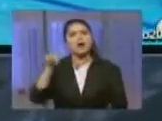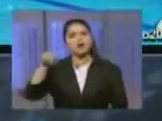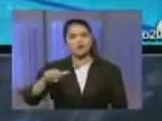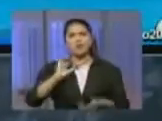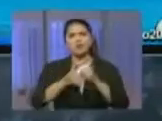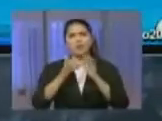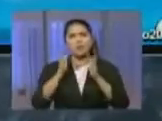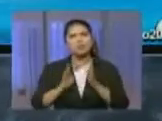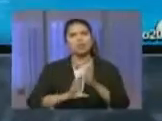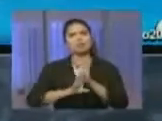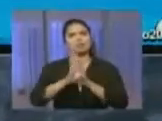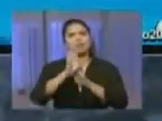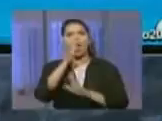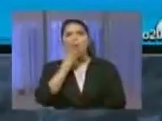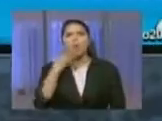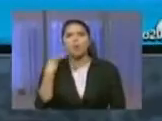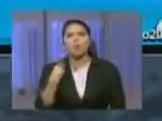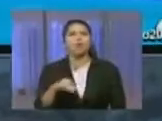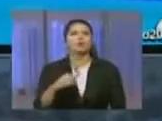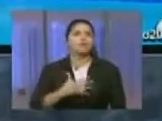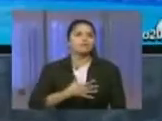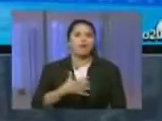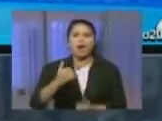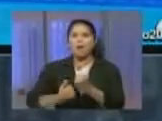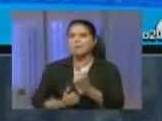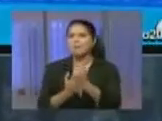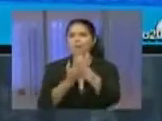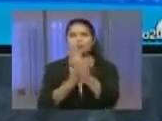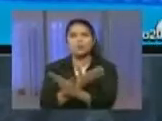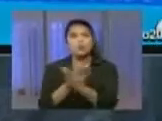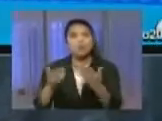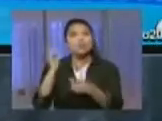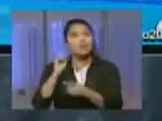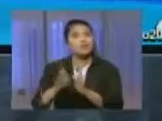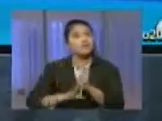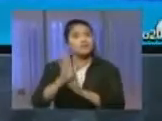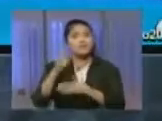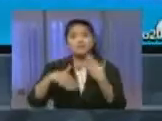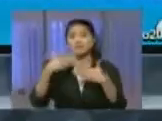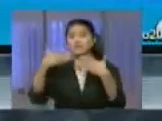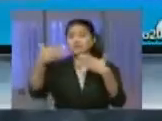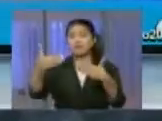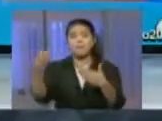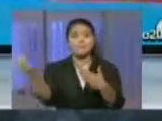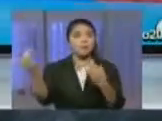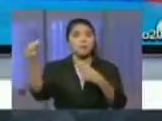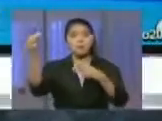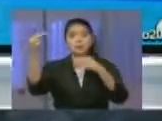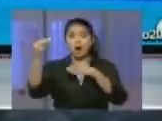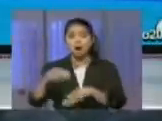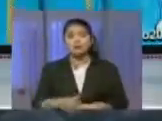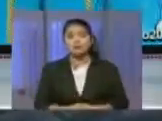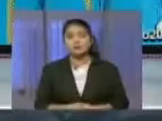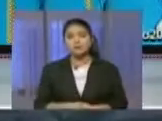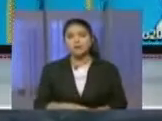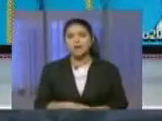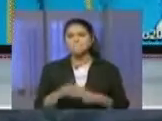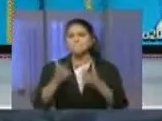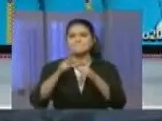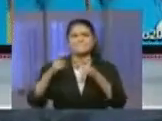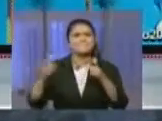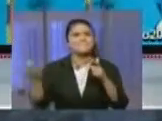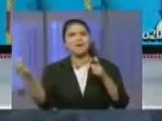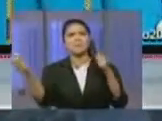creciendo esa juventud con todo el apoyo tenemos que multiplicar Los Carlos claverí